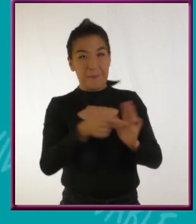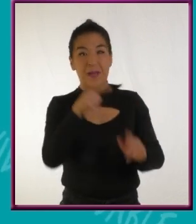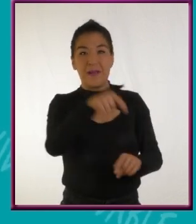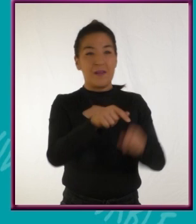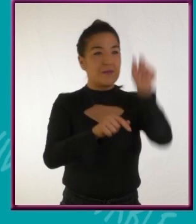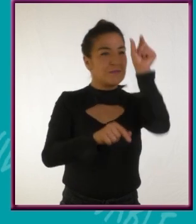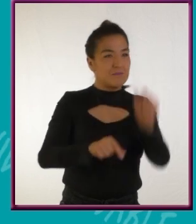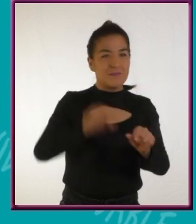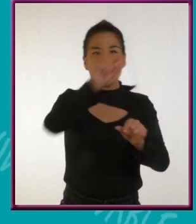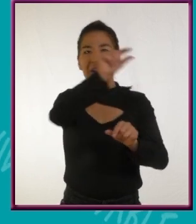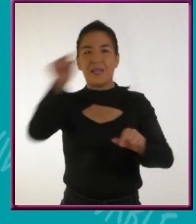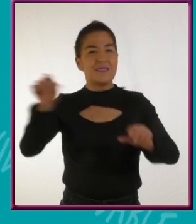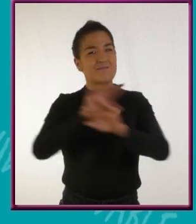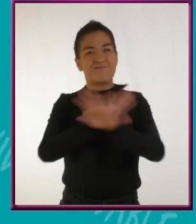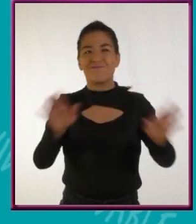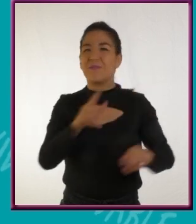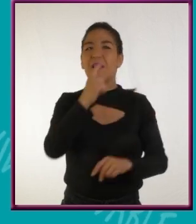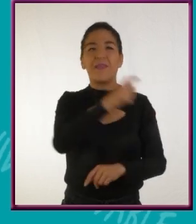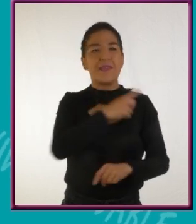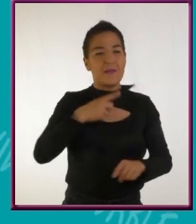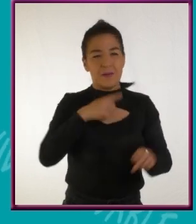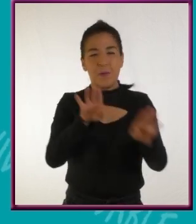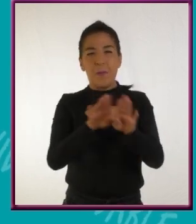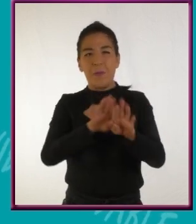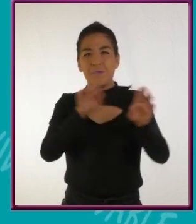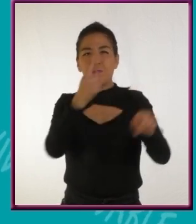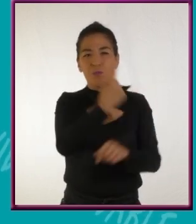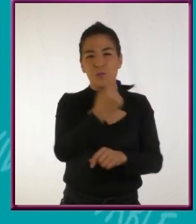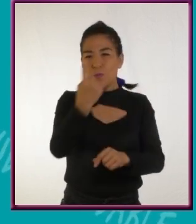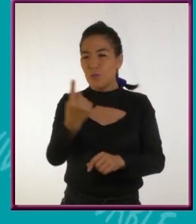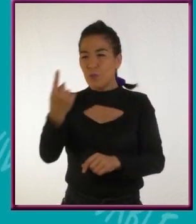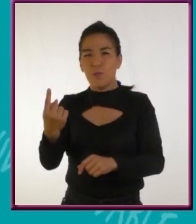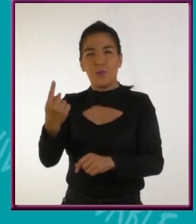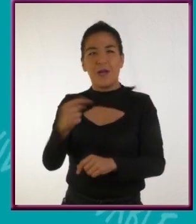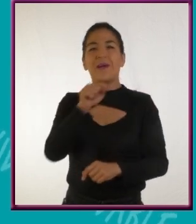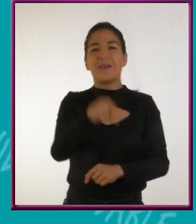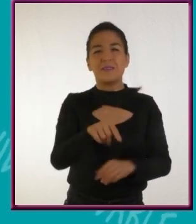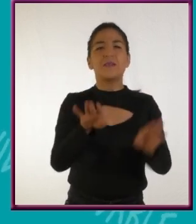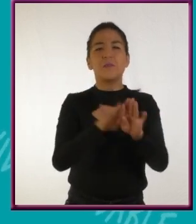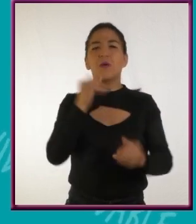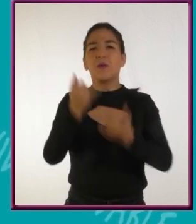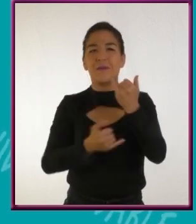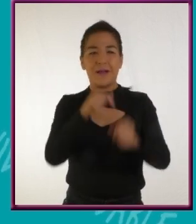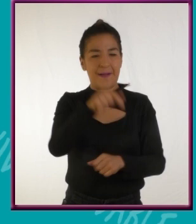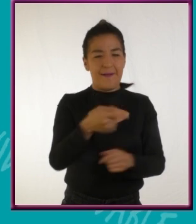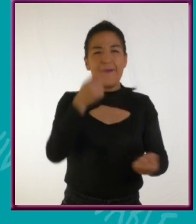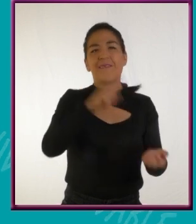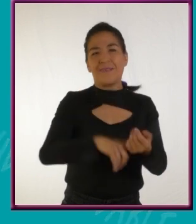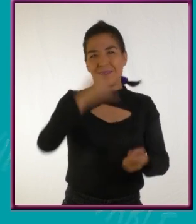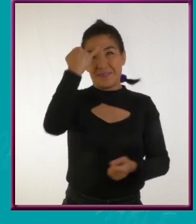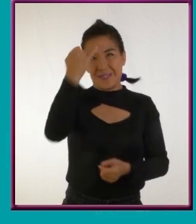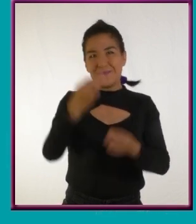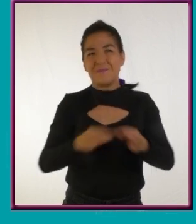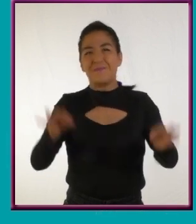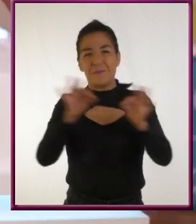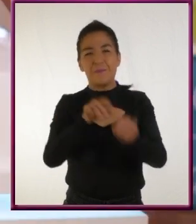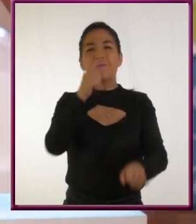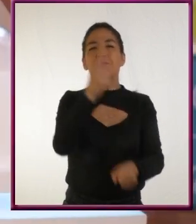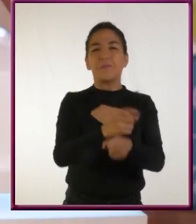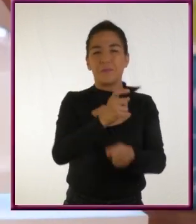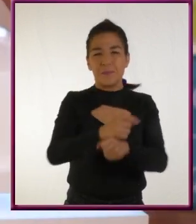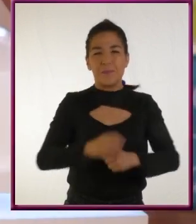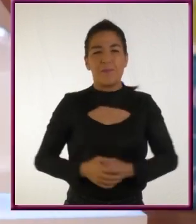que se repitan por fila, columna o región. De las reglas del juego se desprenden dos ideas muy